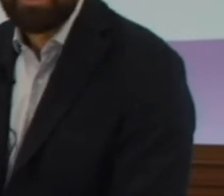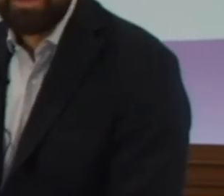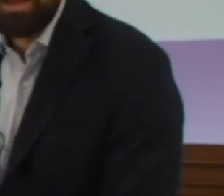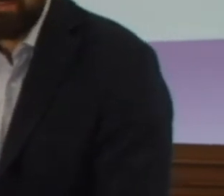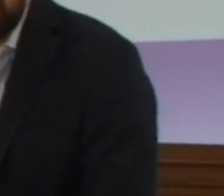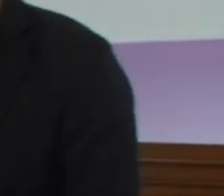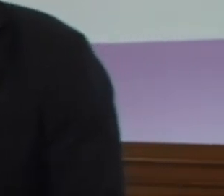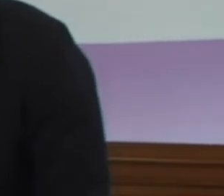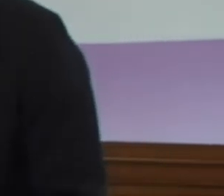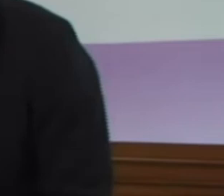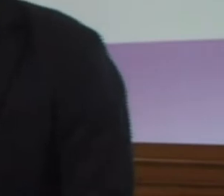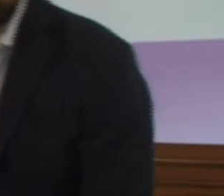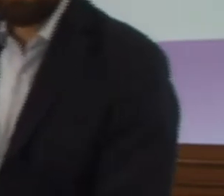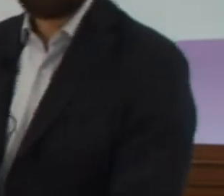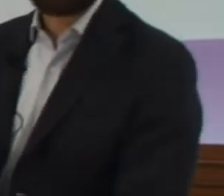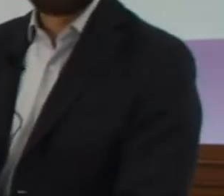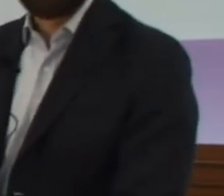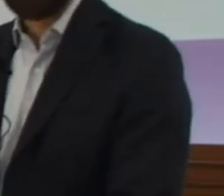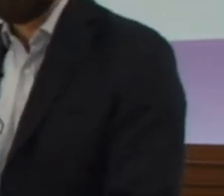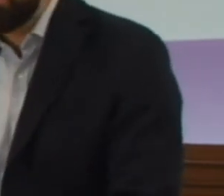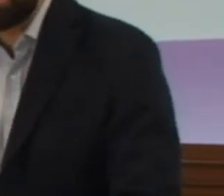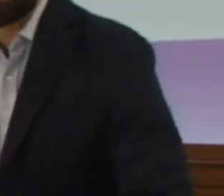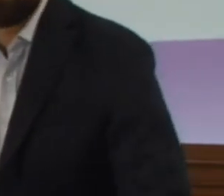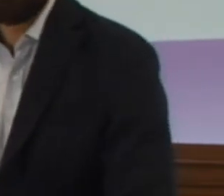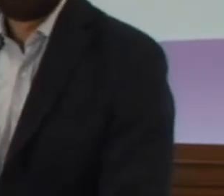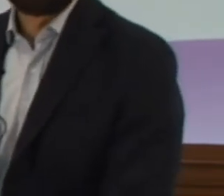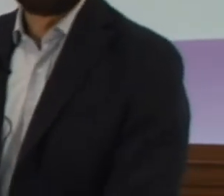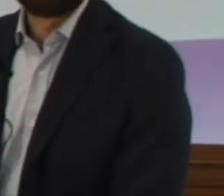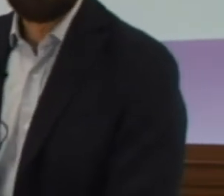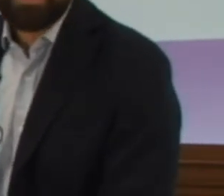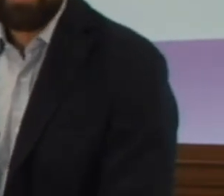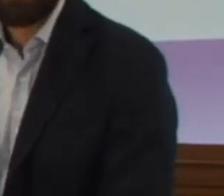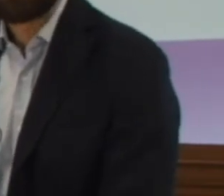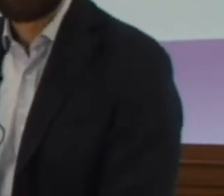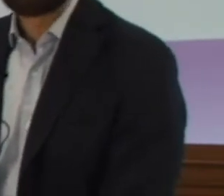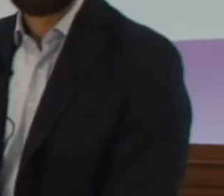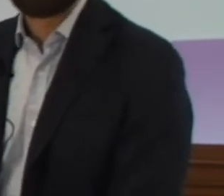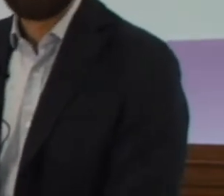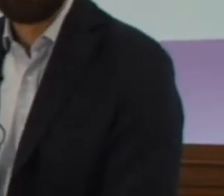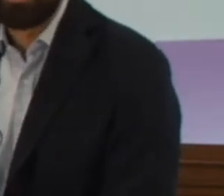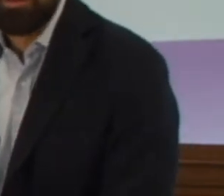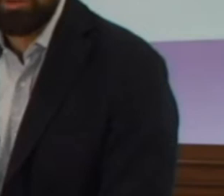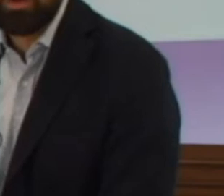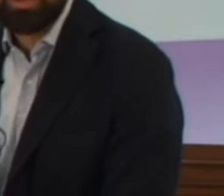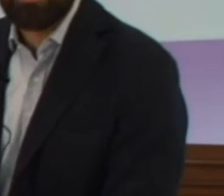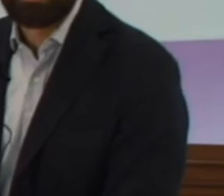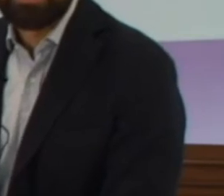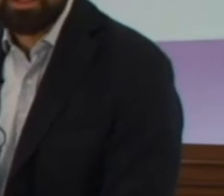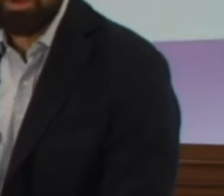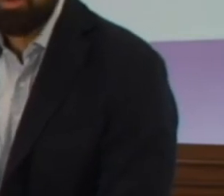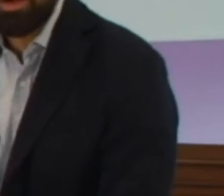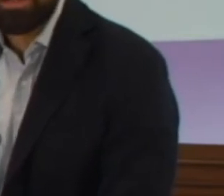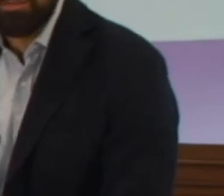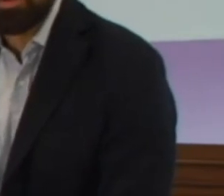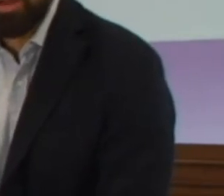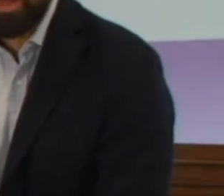incidir en la vida pública. Estaremos el día de hoy conversando con Luis Fernández, quien es director ejecutivo de una organización, de